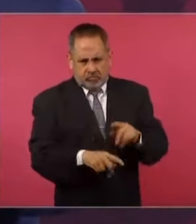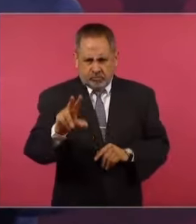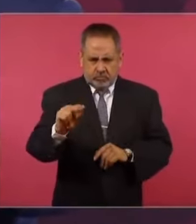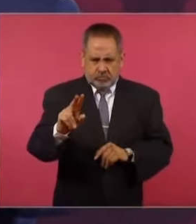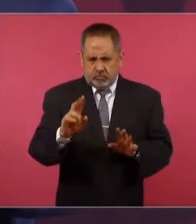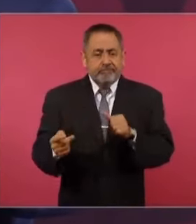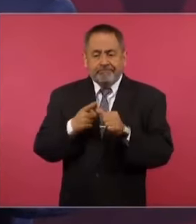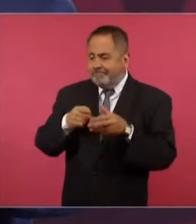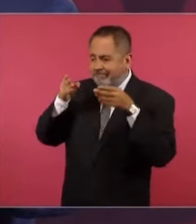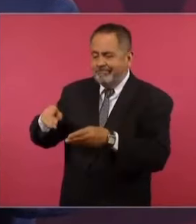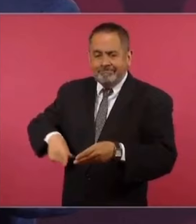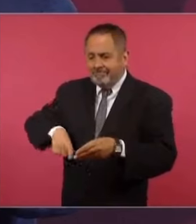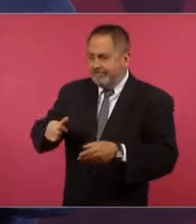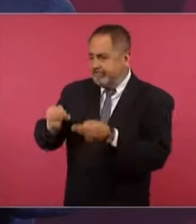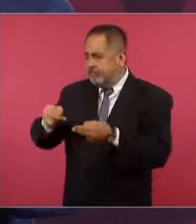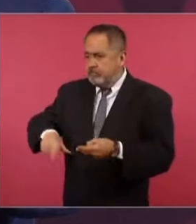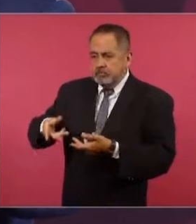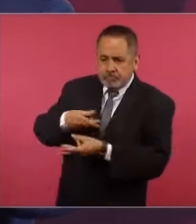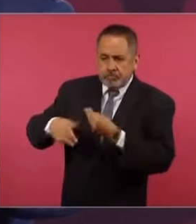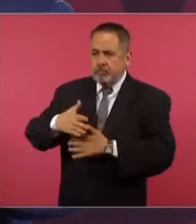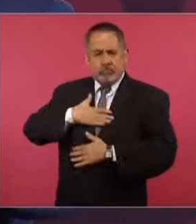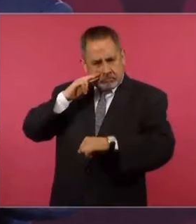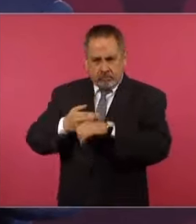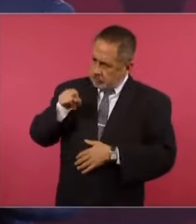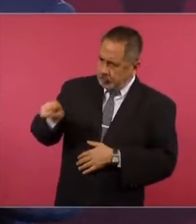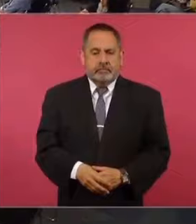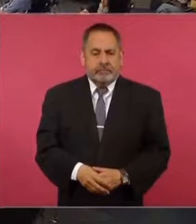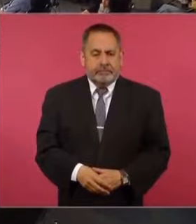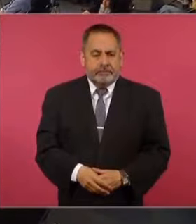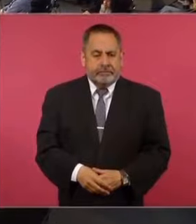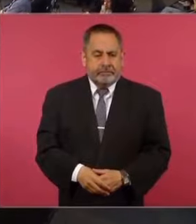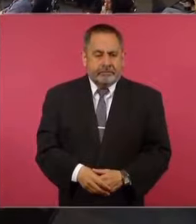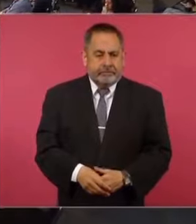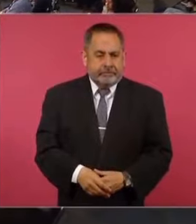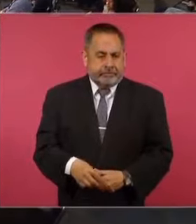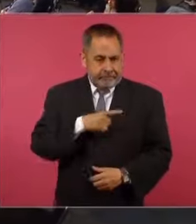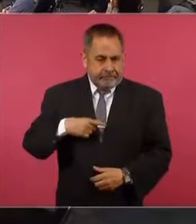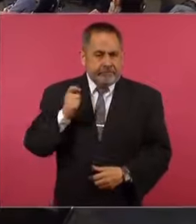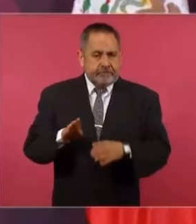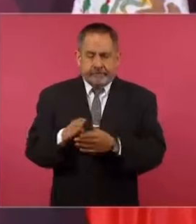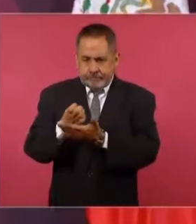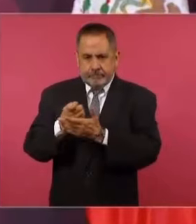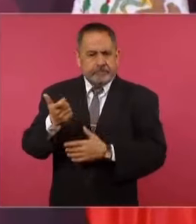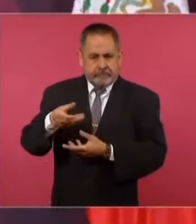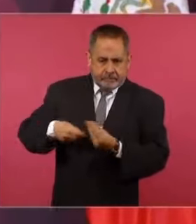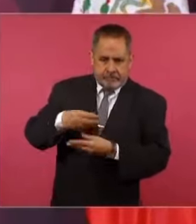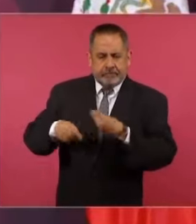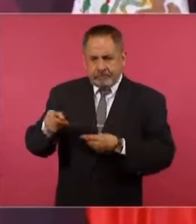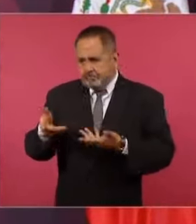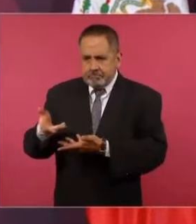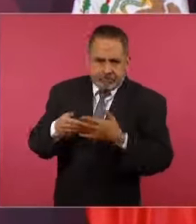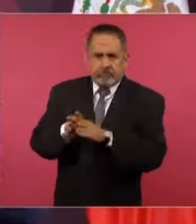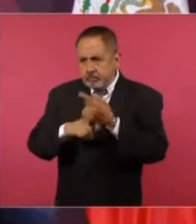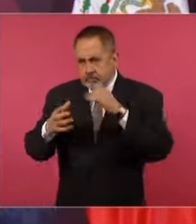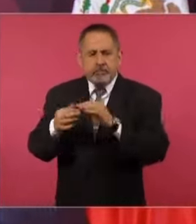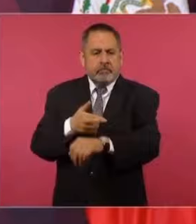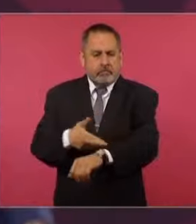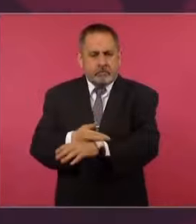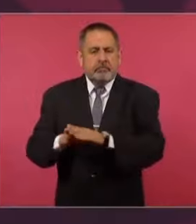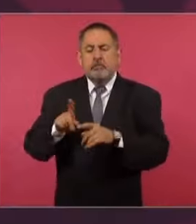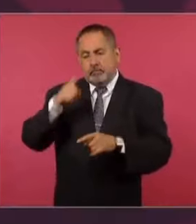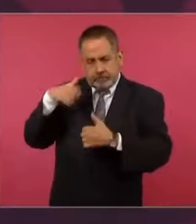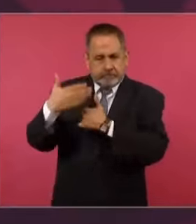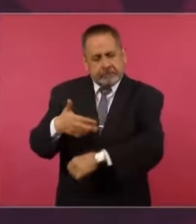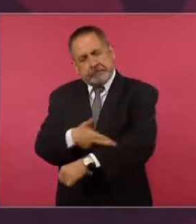privada, el Estado asuma su responsabilidad social, que haya economía mixta y que el Estado se haga